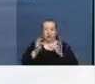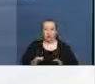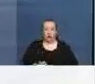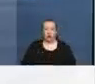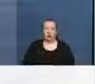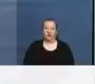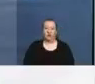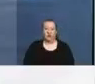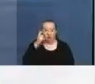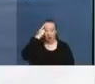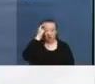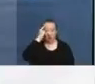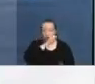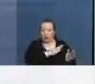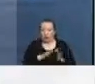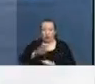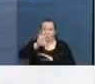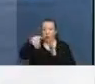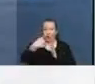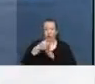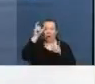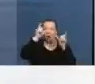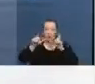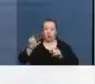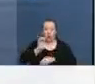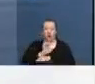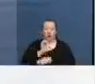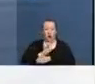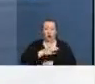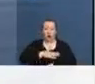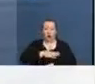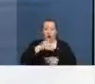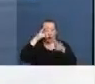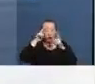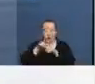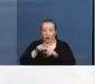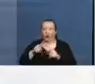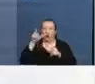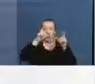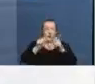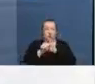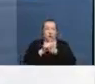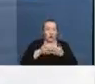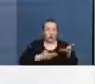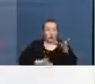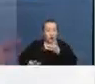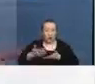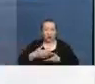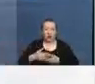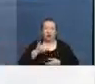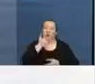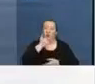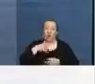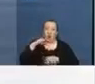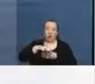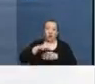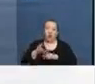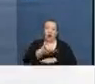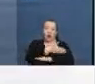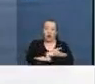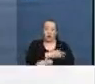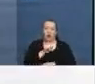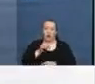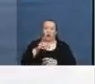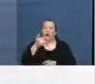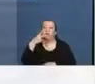todos nuestros compañeros en los territorios preparándonos consensuando con los vecinos los que votamos en contra nuestros quien se cuenta porque votar como